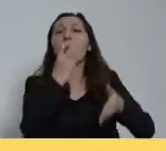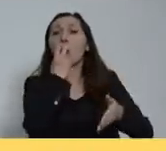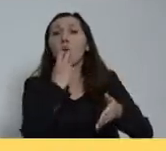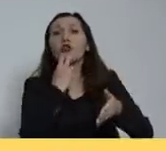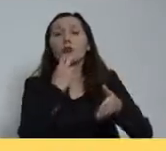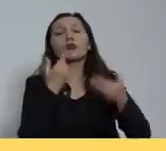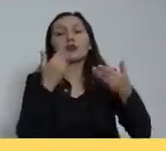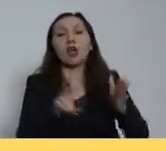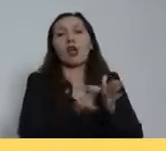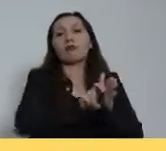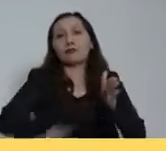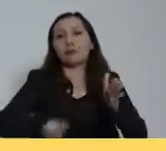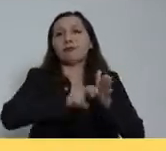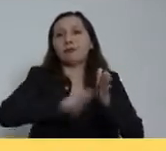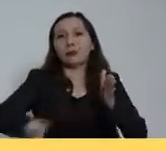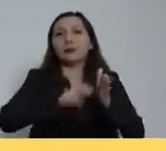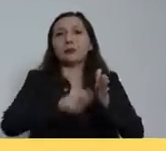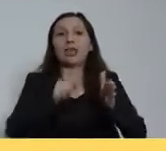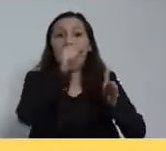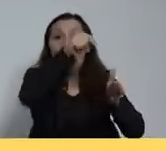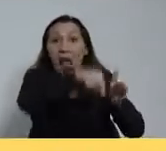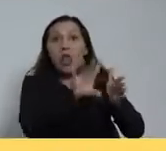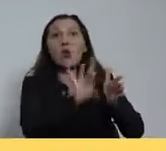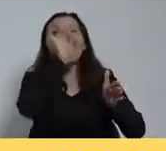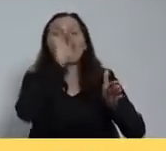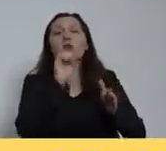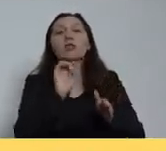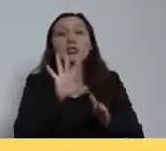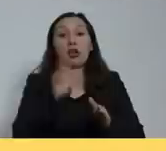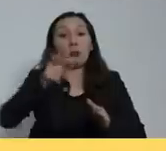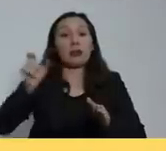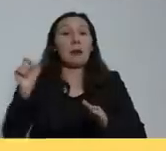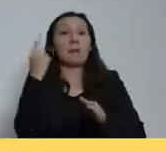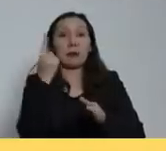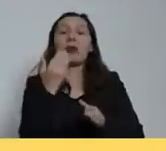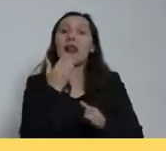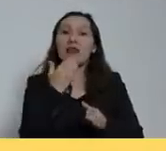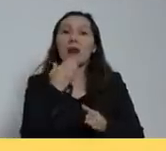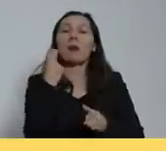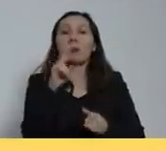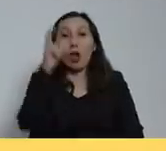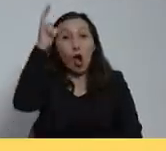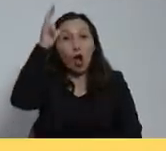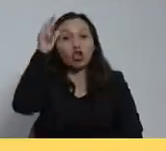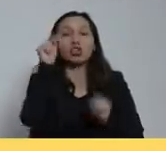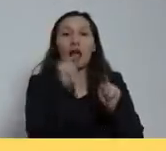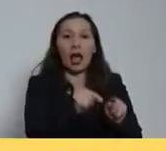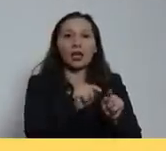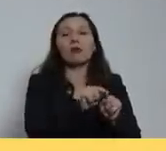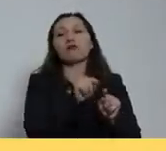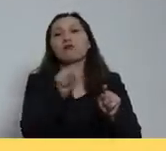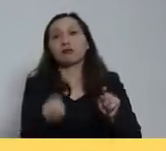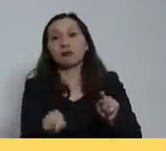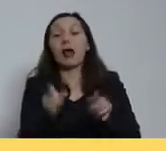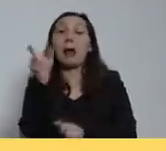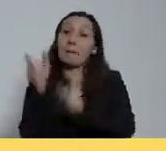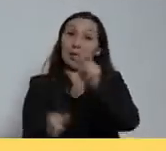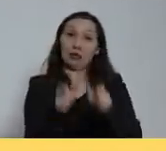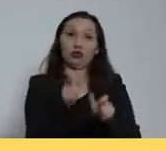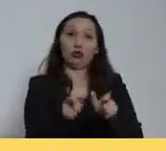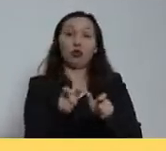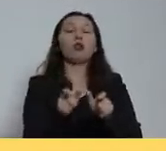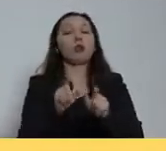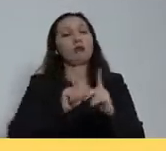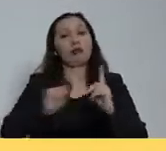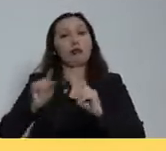Montt, desde donde venían los casos que he señalado y el primer caso también de Coyhaique. Estas personas